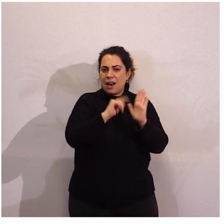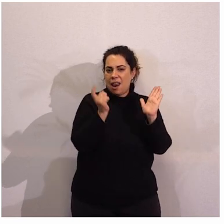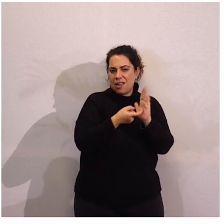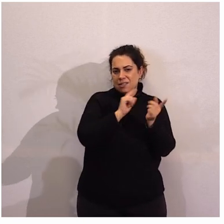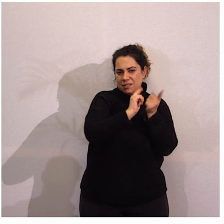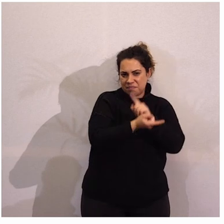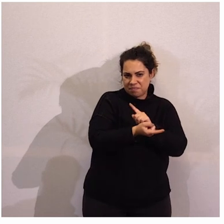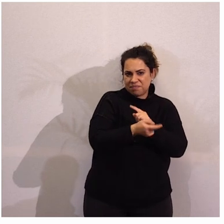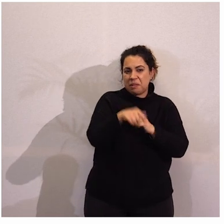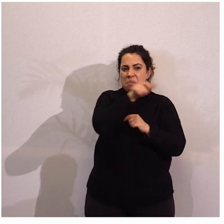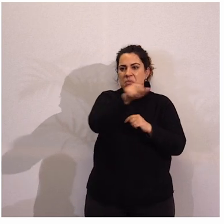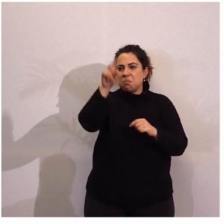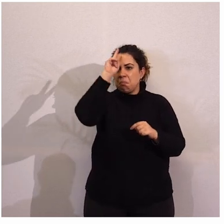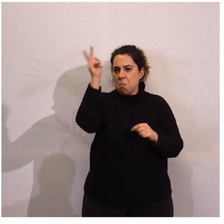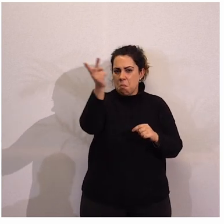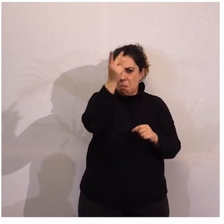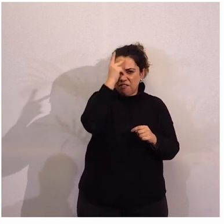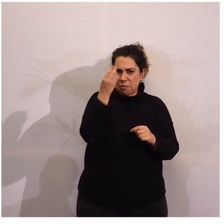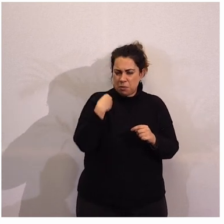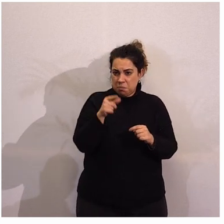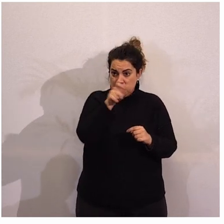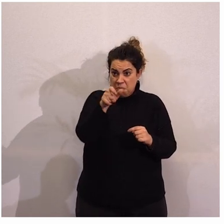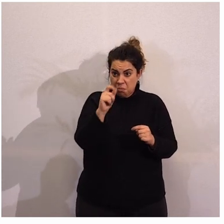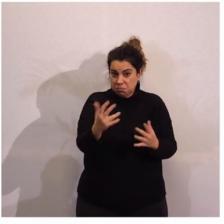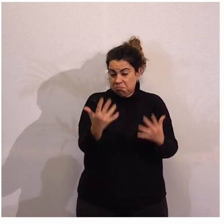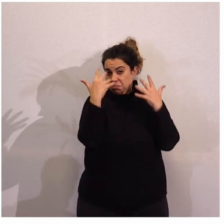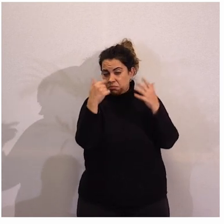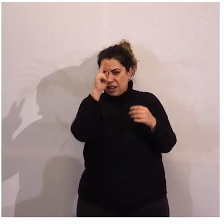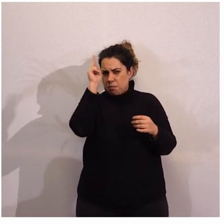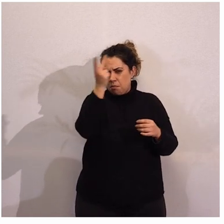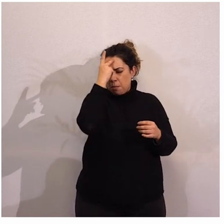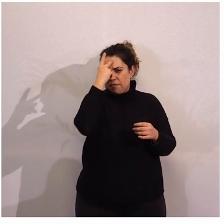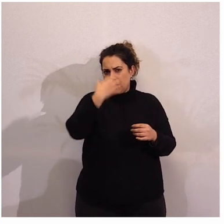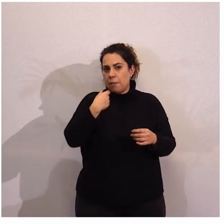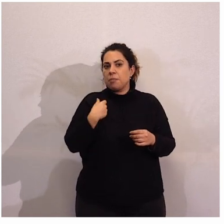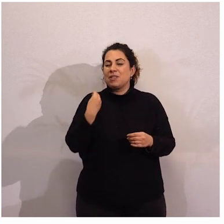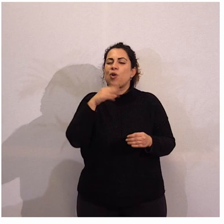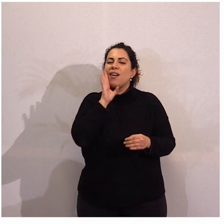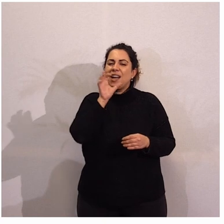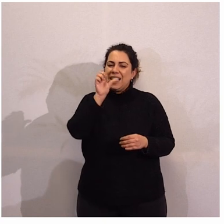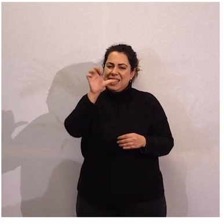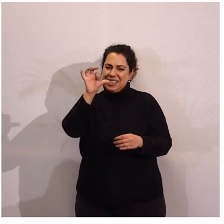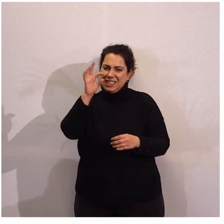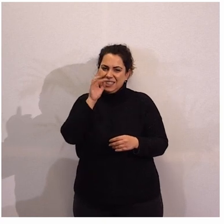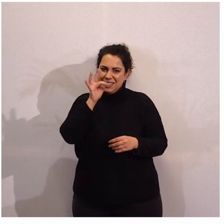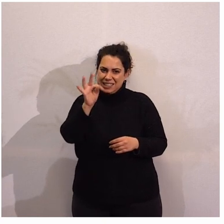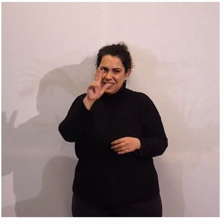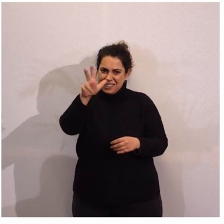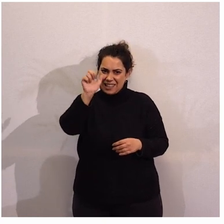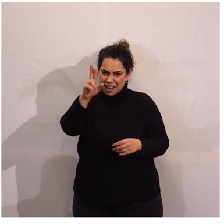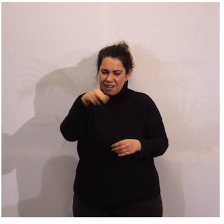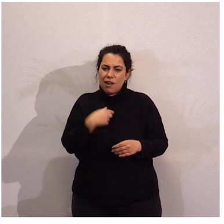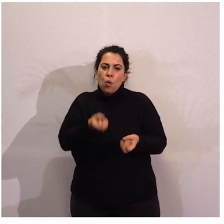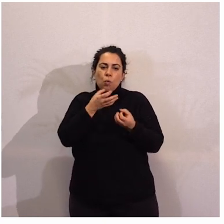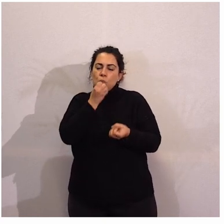la mentalidad de la gente que nos mira. Por eso decía que Esther lo contaba muy bien, ¿no? Cómo hacemos,